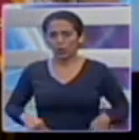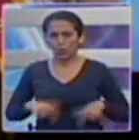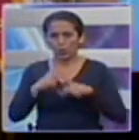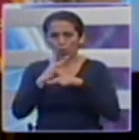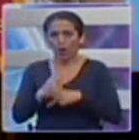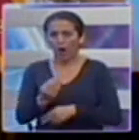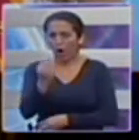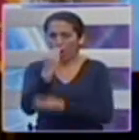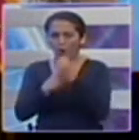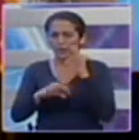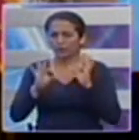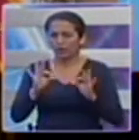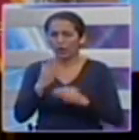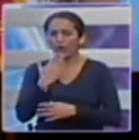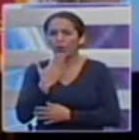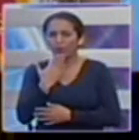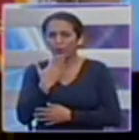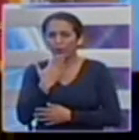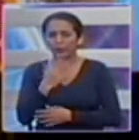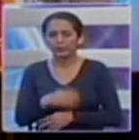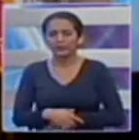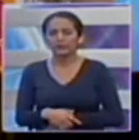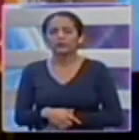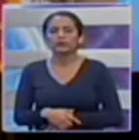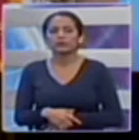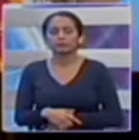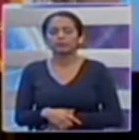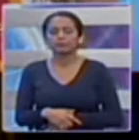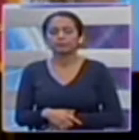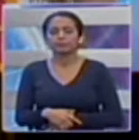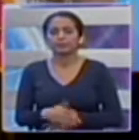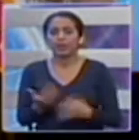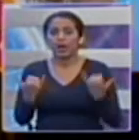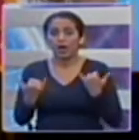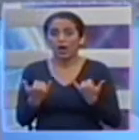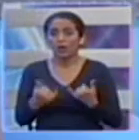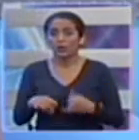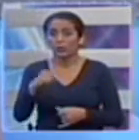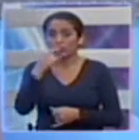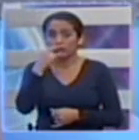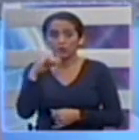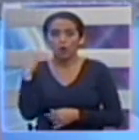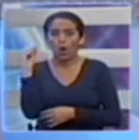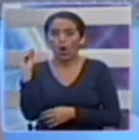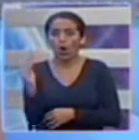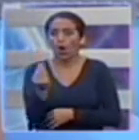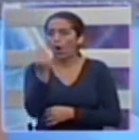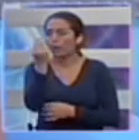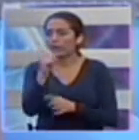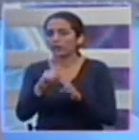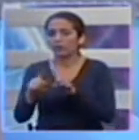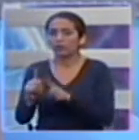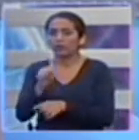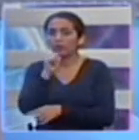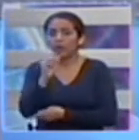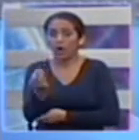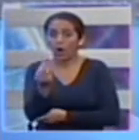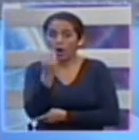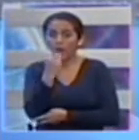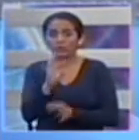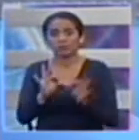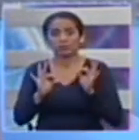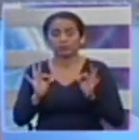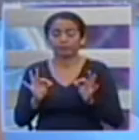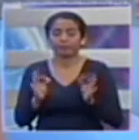Bueno, básicamente yo creo que existen muchas falencias dentro de la nutrición de niños y adolescentes, mala alimentación, desnutrición en ciertos